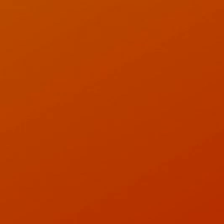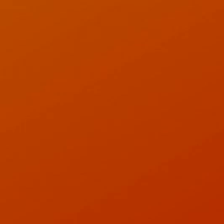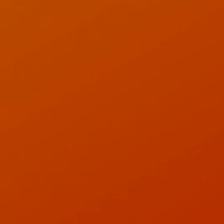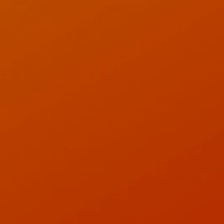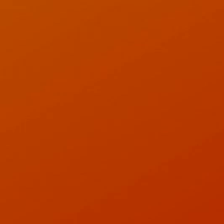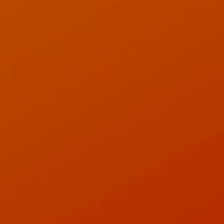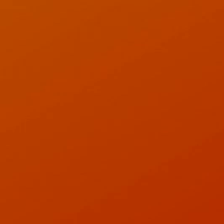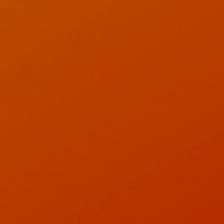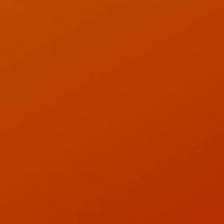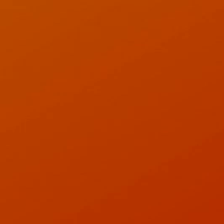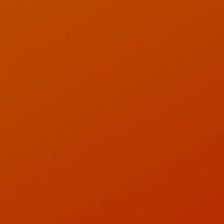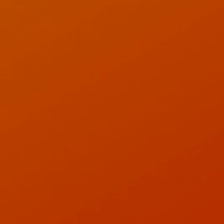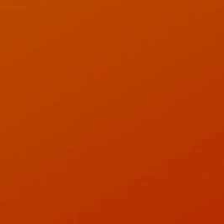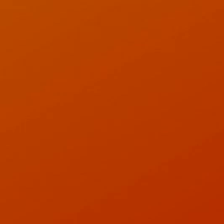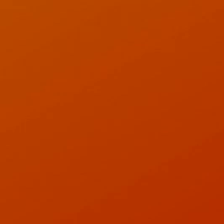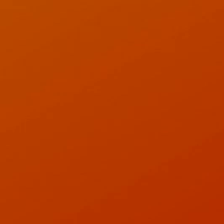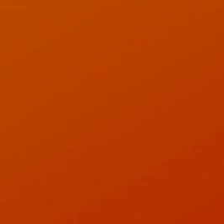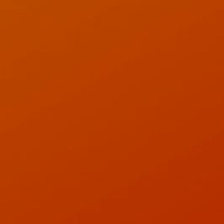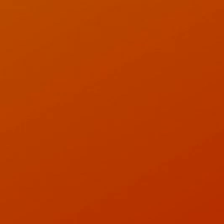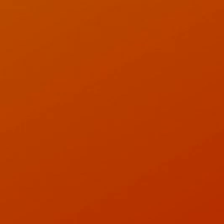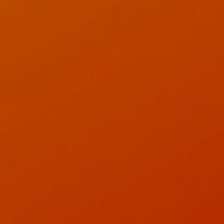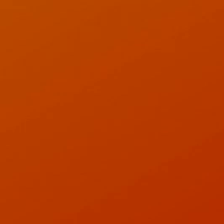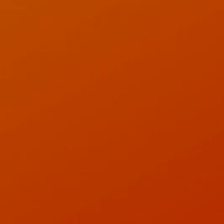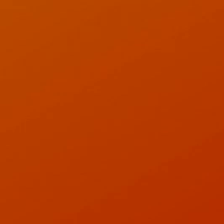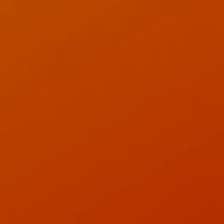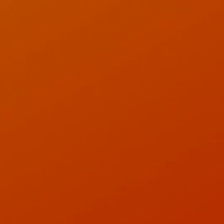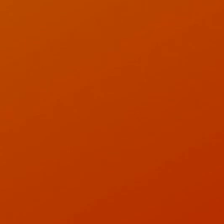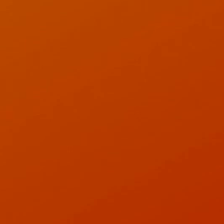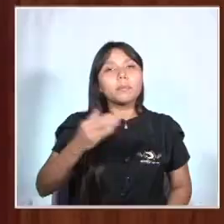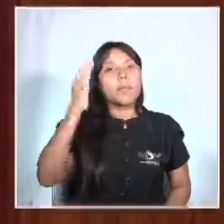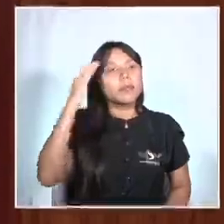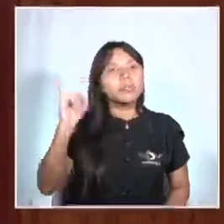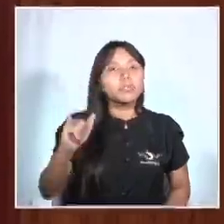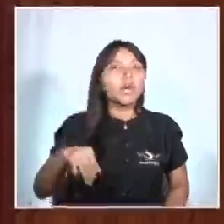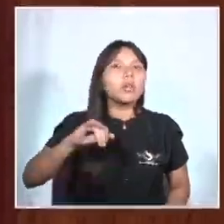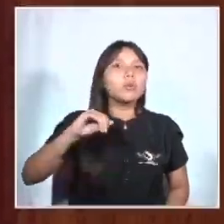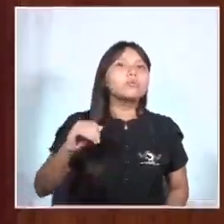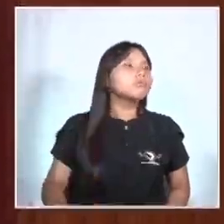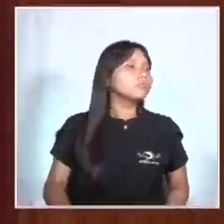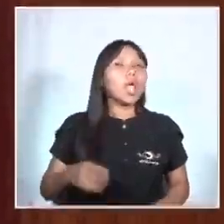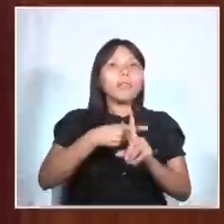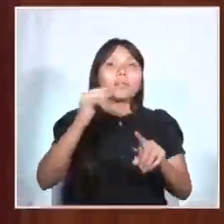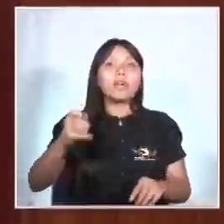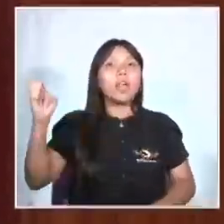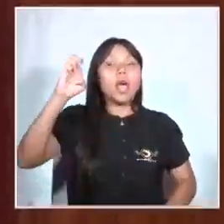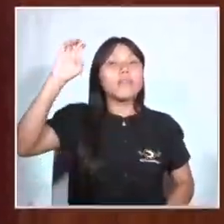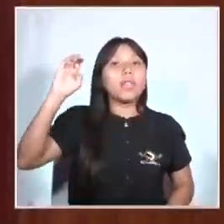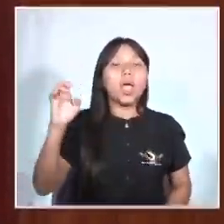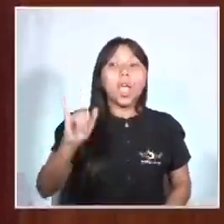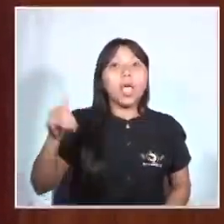antemano. ¿Qué significa eso? Que aunque ustedes me conocieron el jueves, desde la eternidad, el